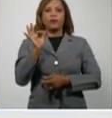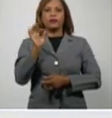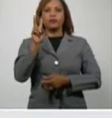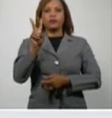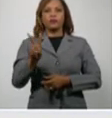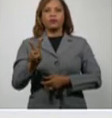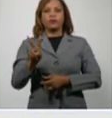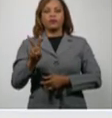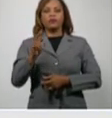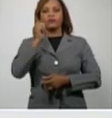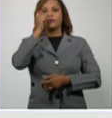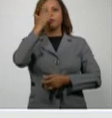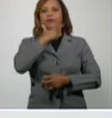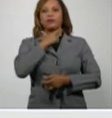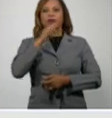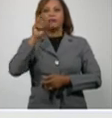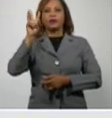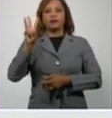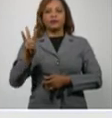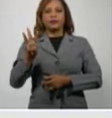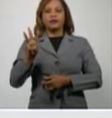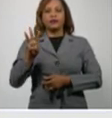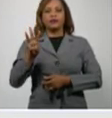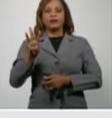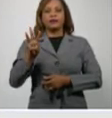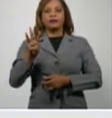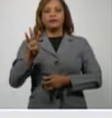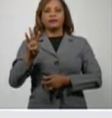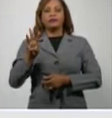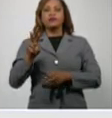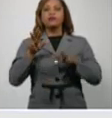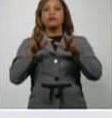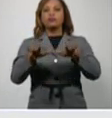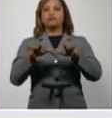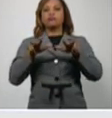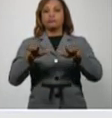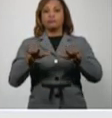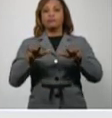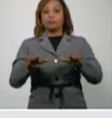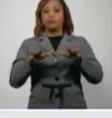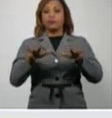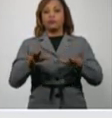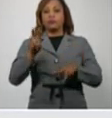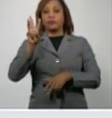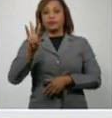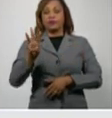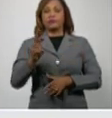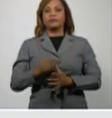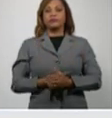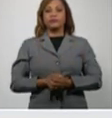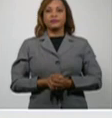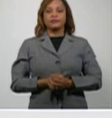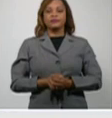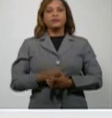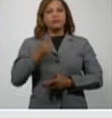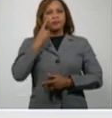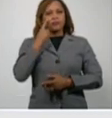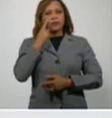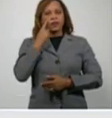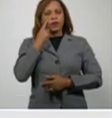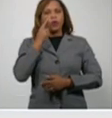casos importados que se diagnostican son del municipio Morón. Fíjense que diariamente es un